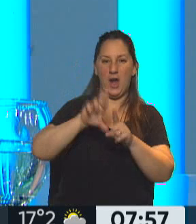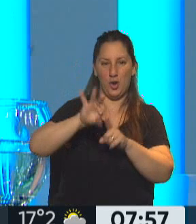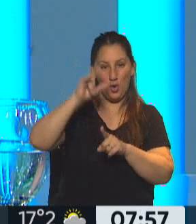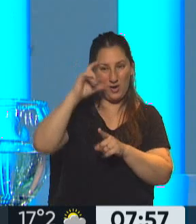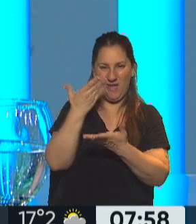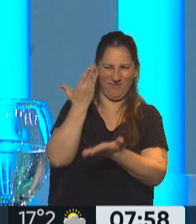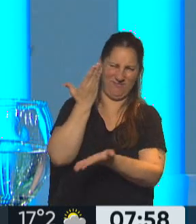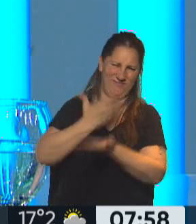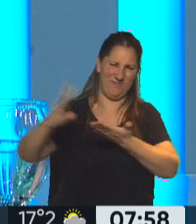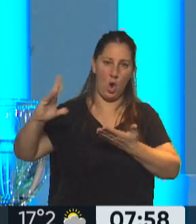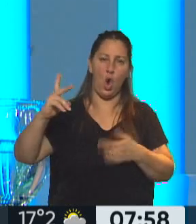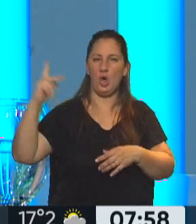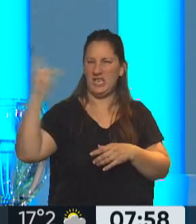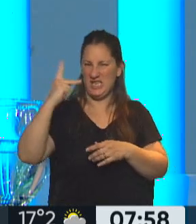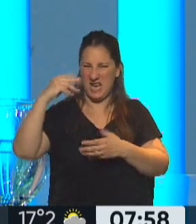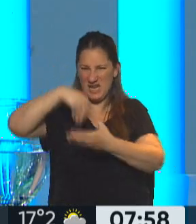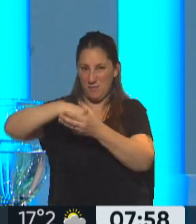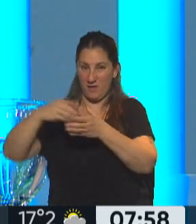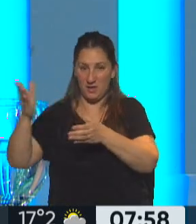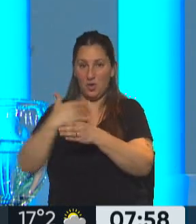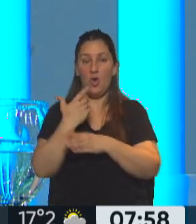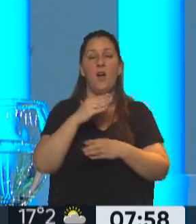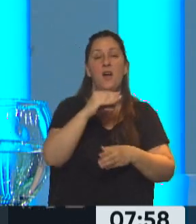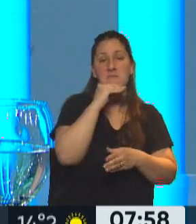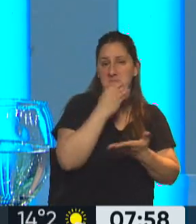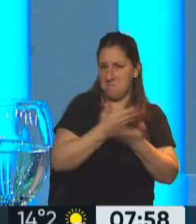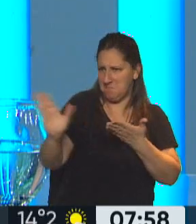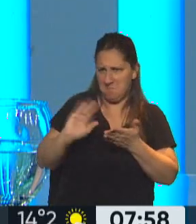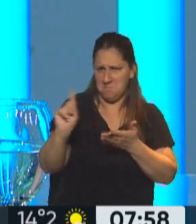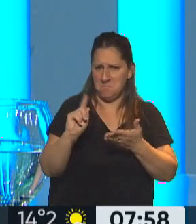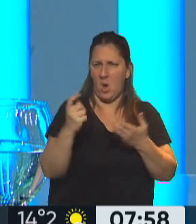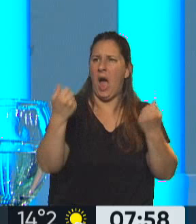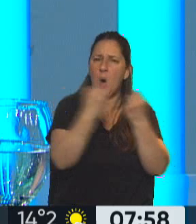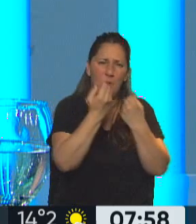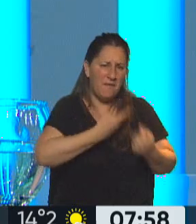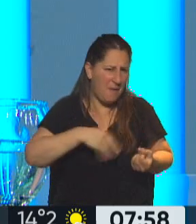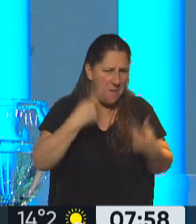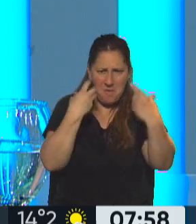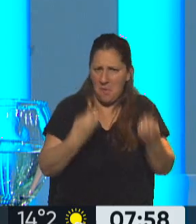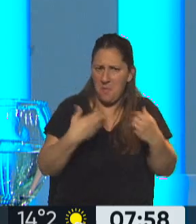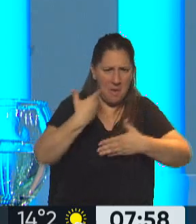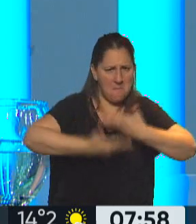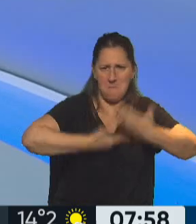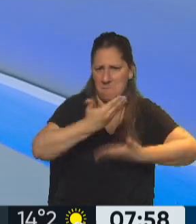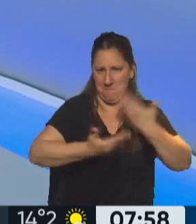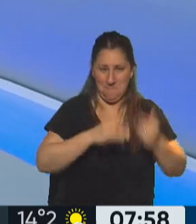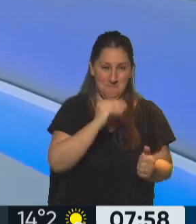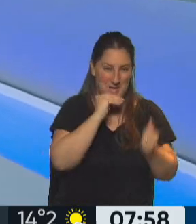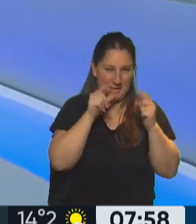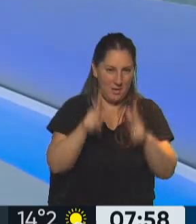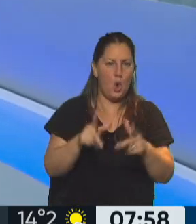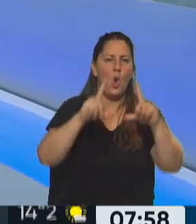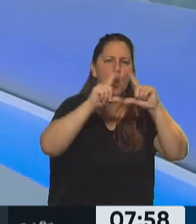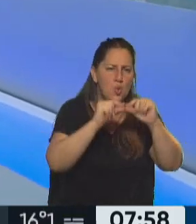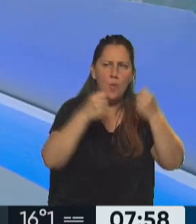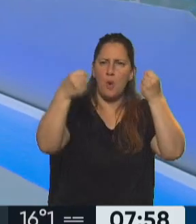del más duro dentro del frente de todos dijo que el acuerdo se está cumpliendo que la negociación que que el acuerdo está cumpliendo que los